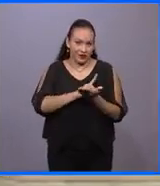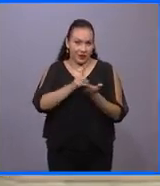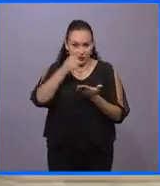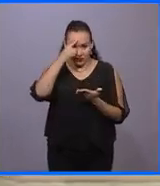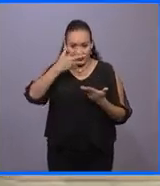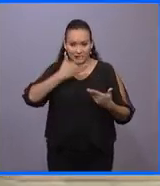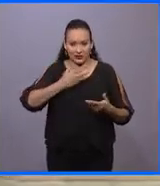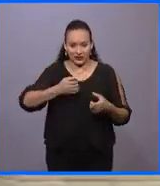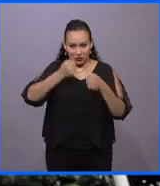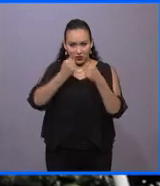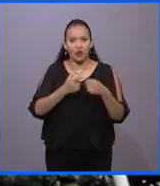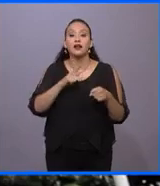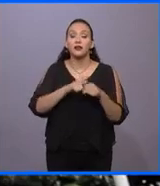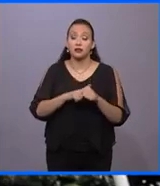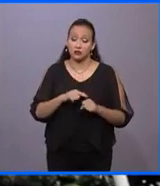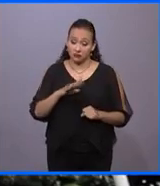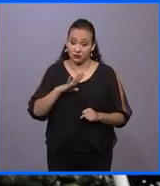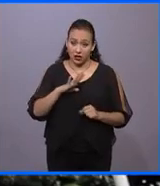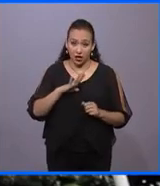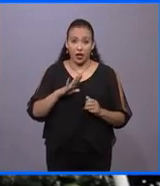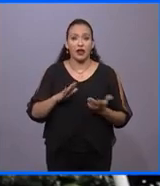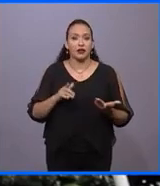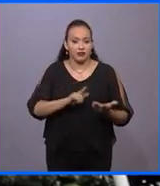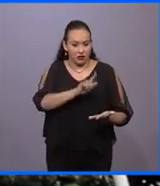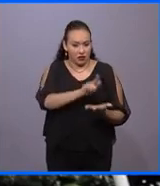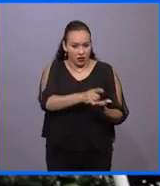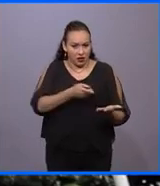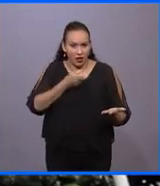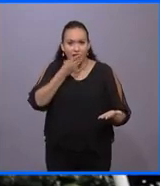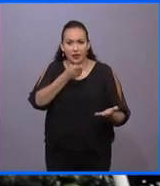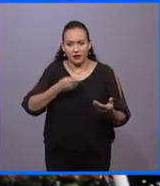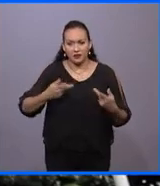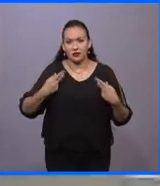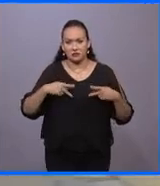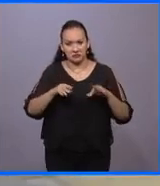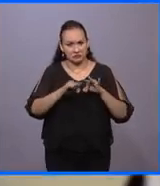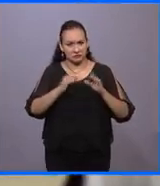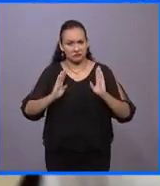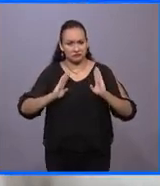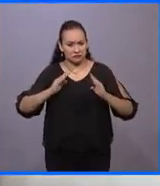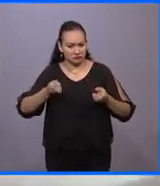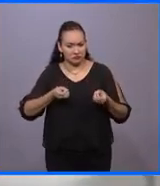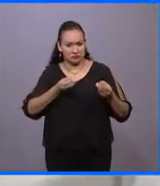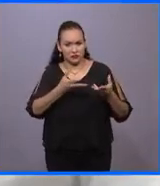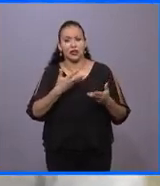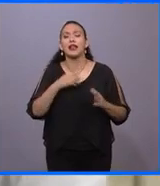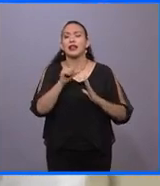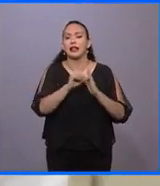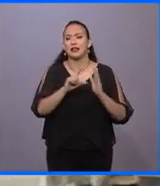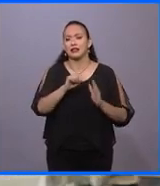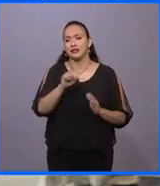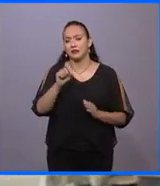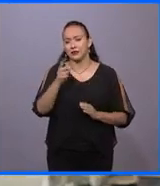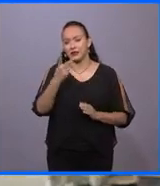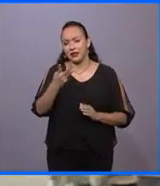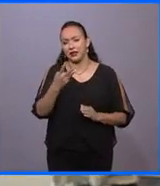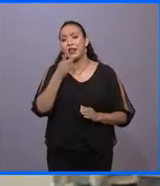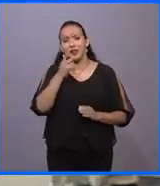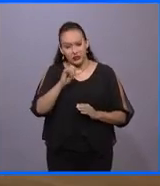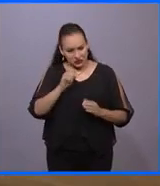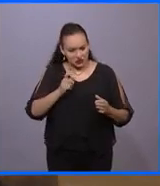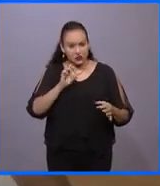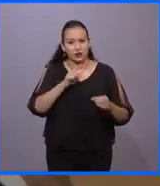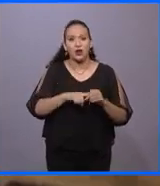seguridad social debe sujetarse a las bases mínimas previstas en el artículo 123 constitucional y tratados